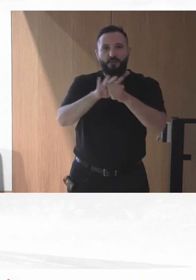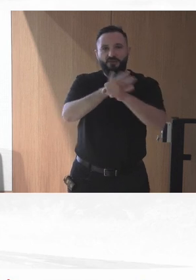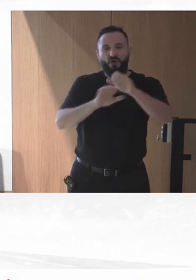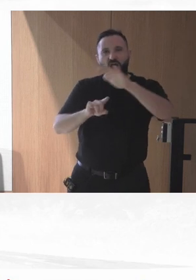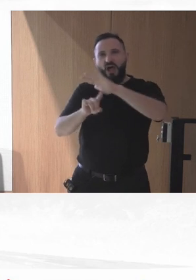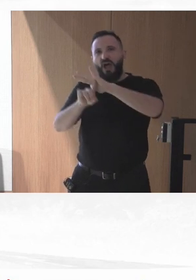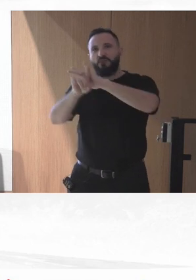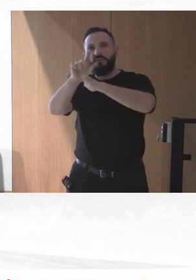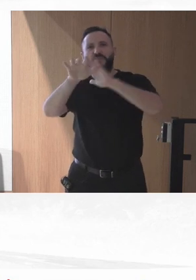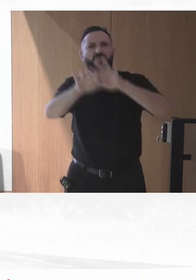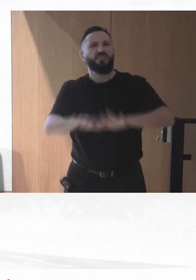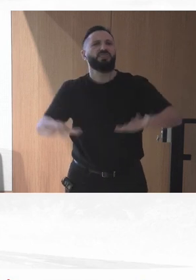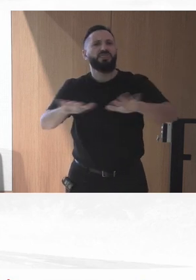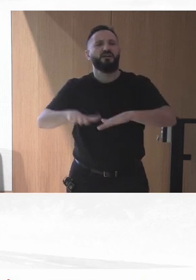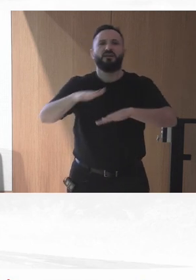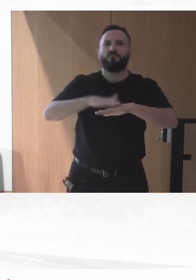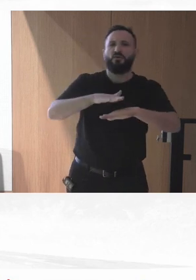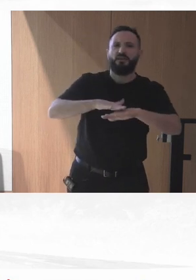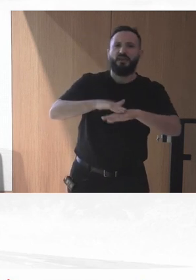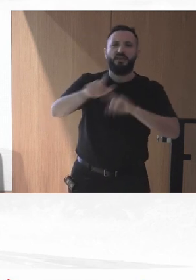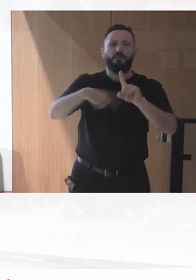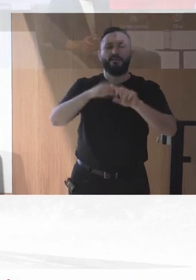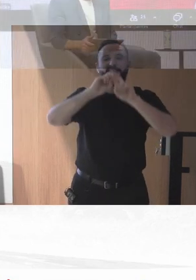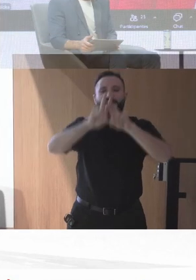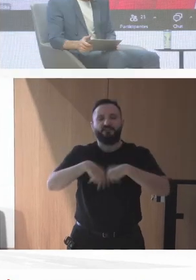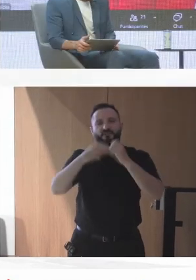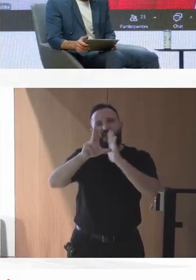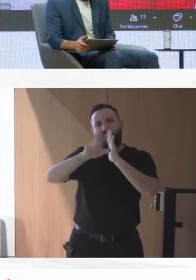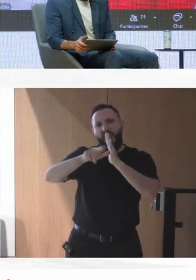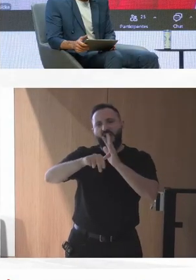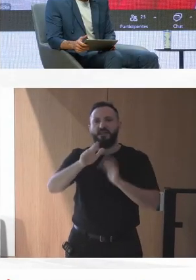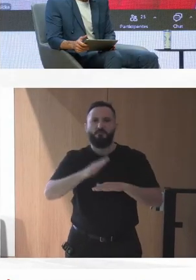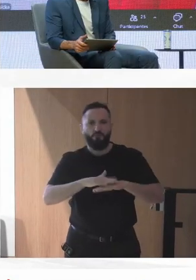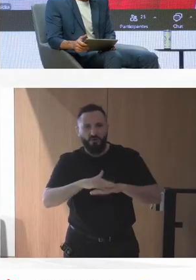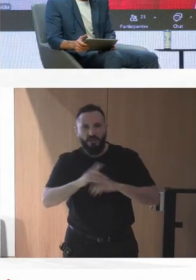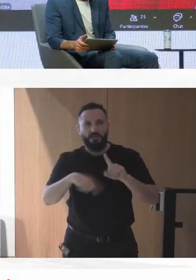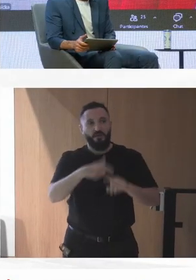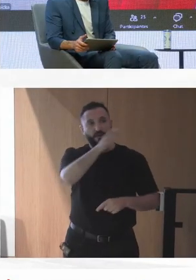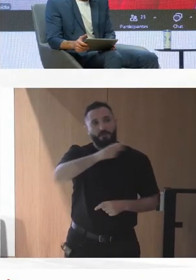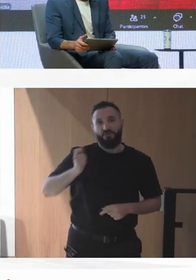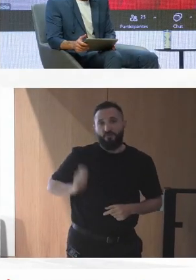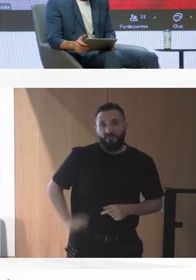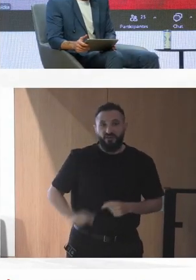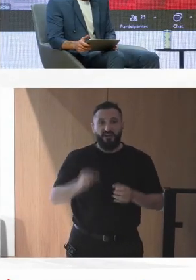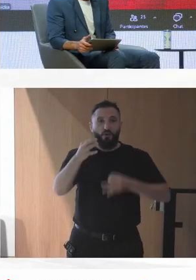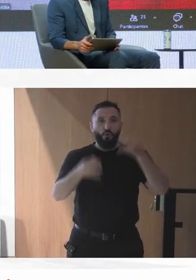pregunta sería, dado los retrasos en las reformas, ¿crees que los profesionales de la justicia penal pueden